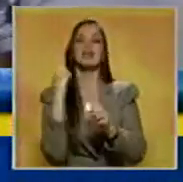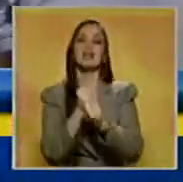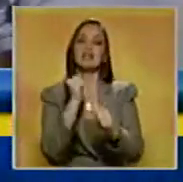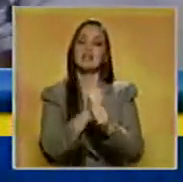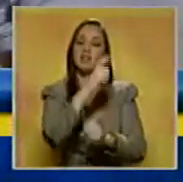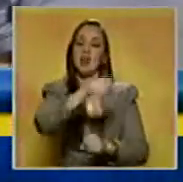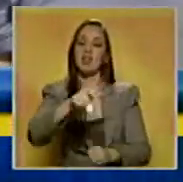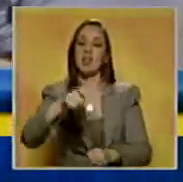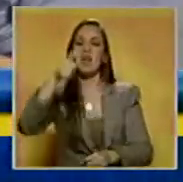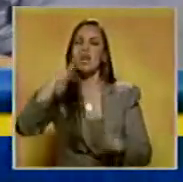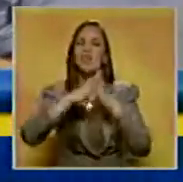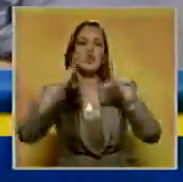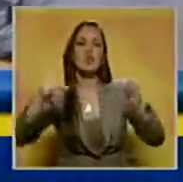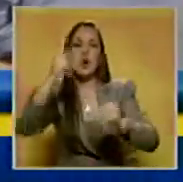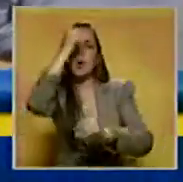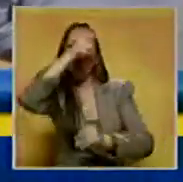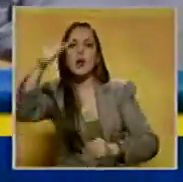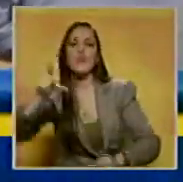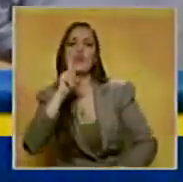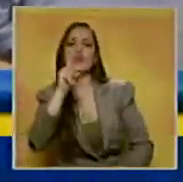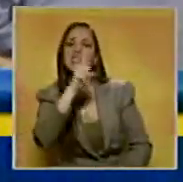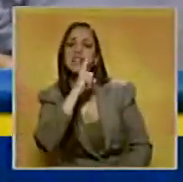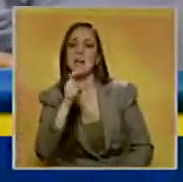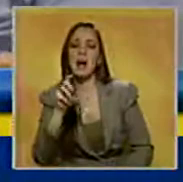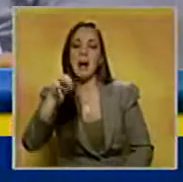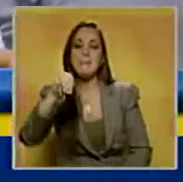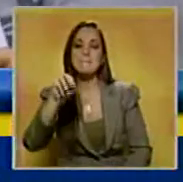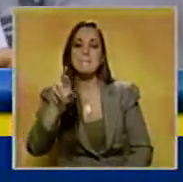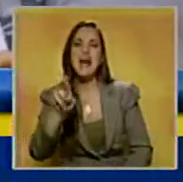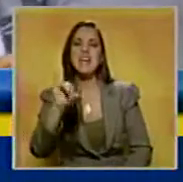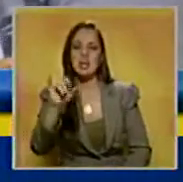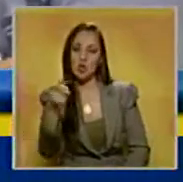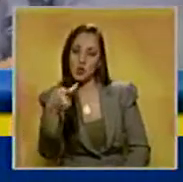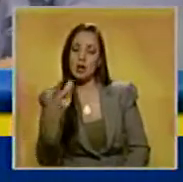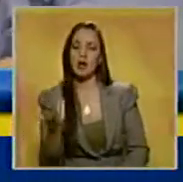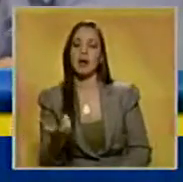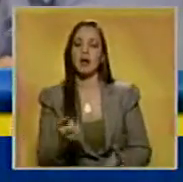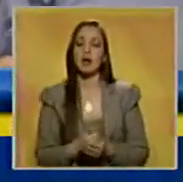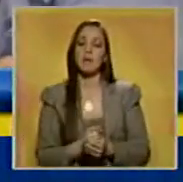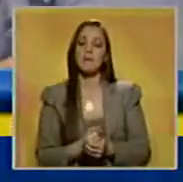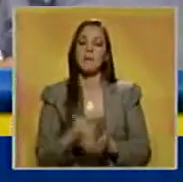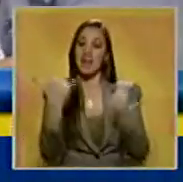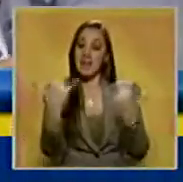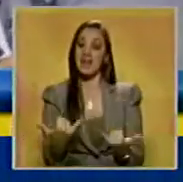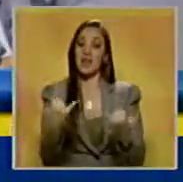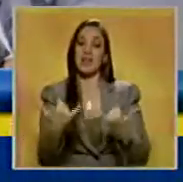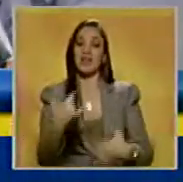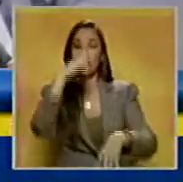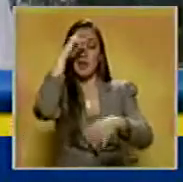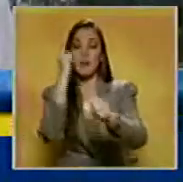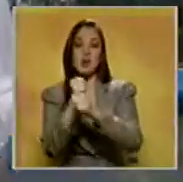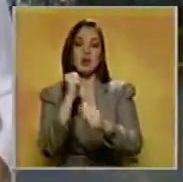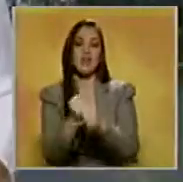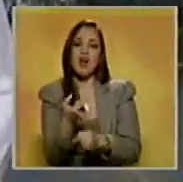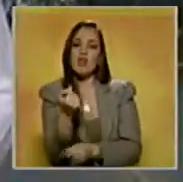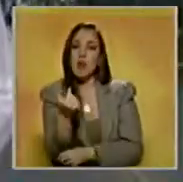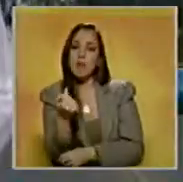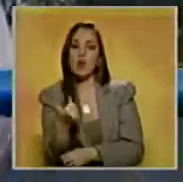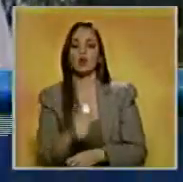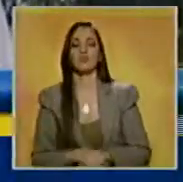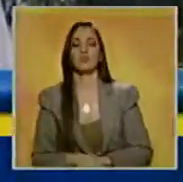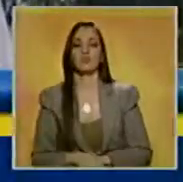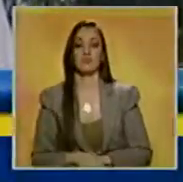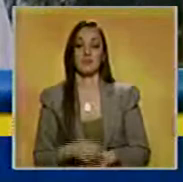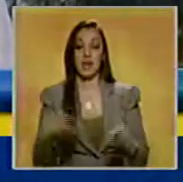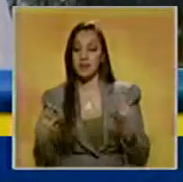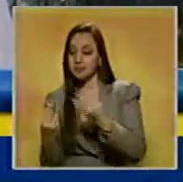Marigüitar. Nosotros económicamente somos el motor de Marigüitar y en la actualidad estamos trabajando a un tercio. Luego de una reunión